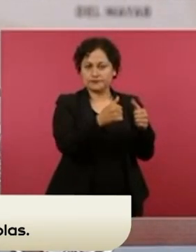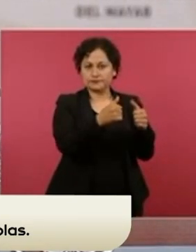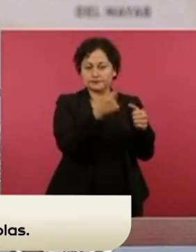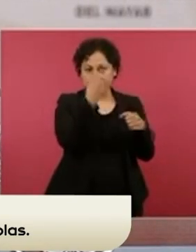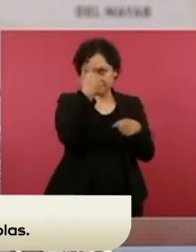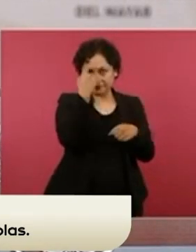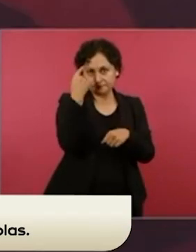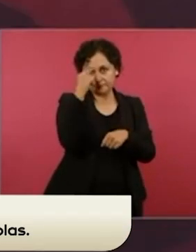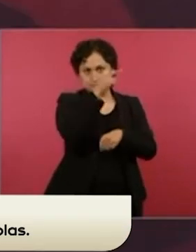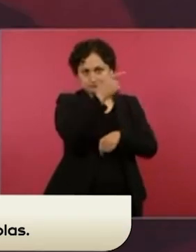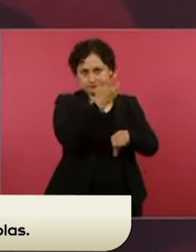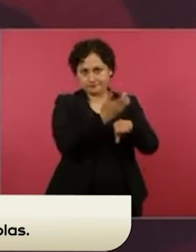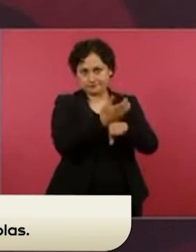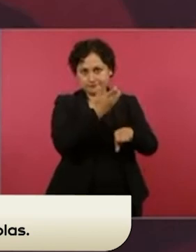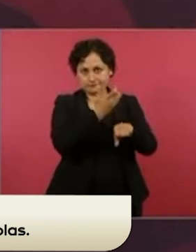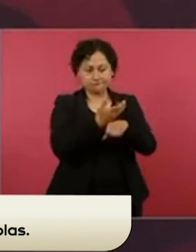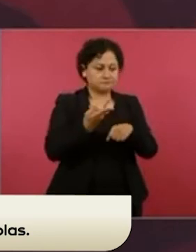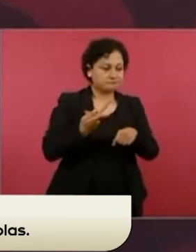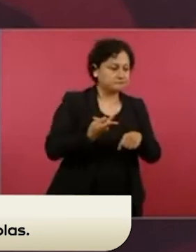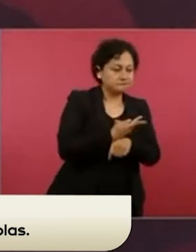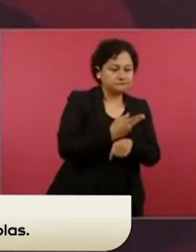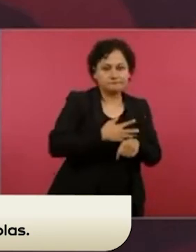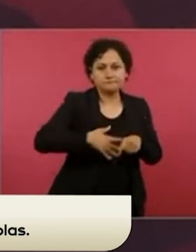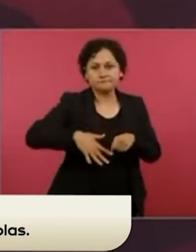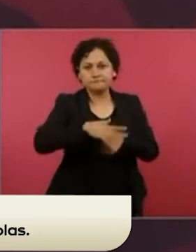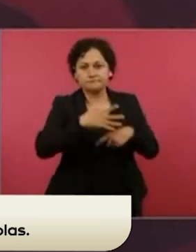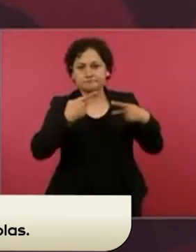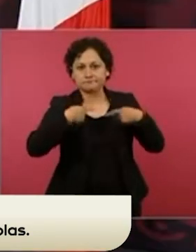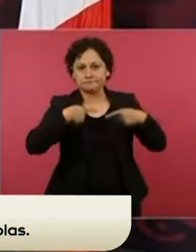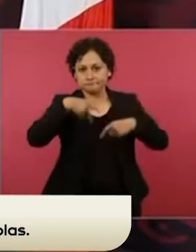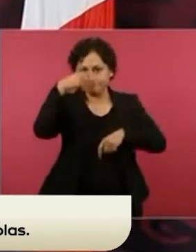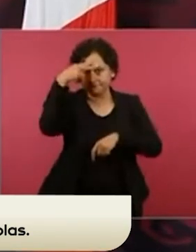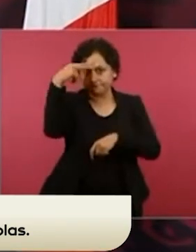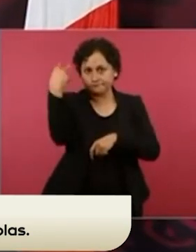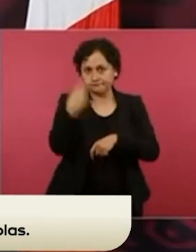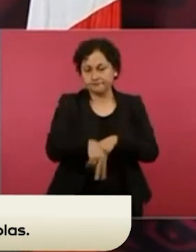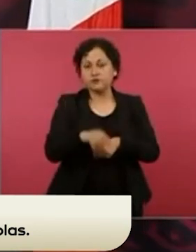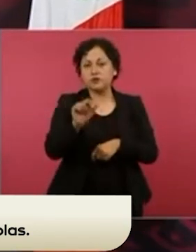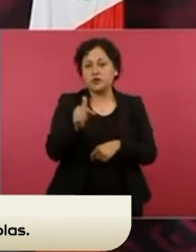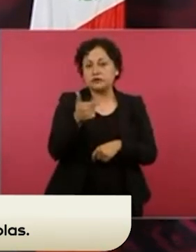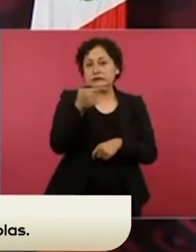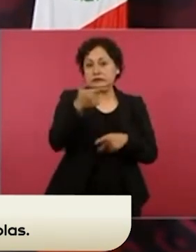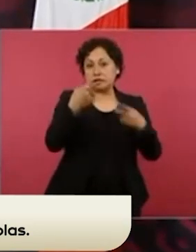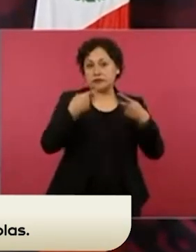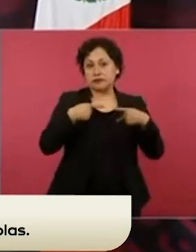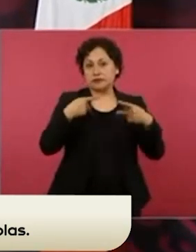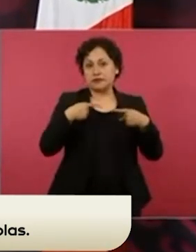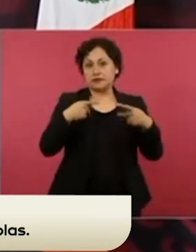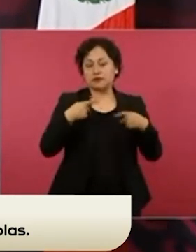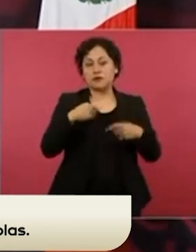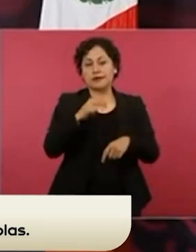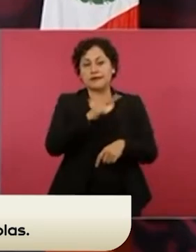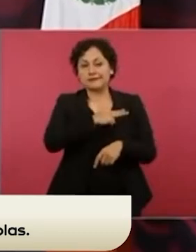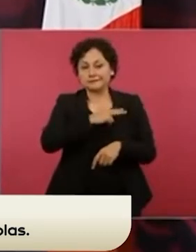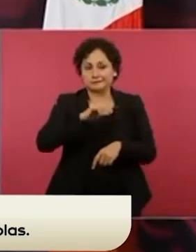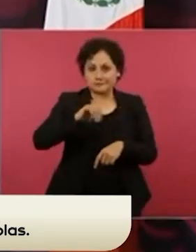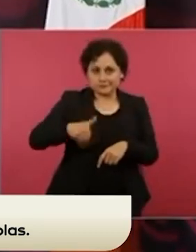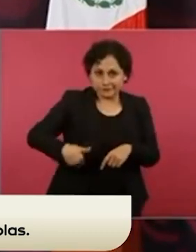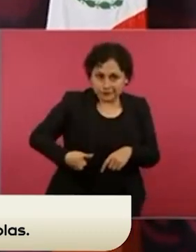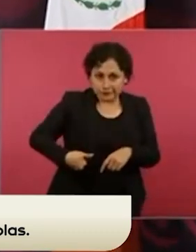nuestros paisanos hay siete heridos y